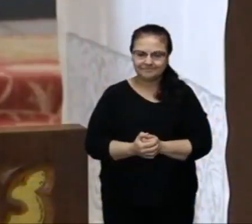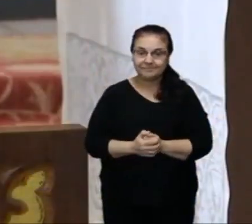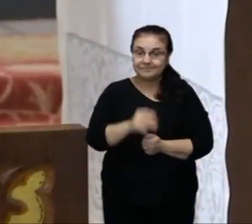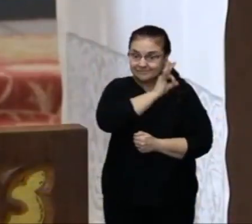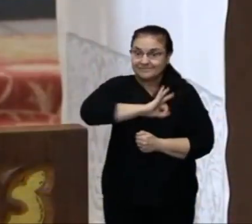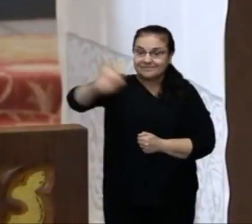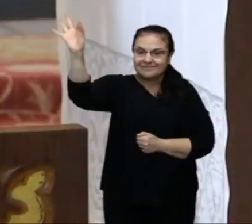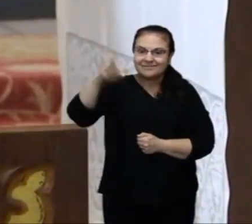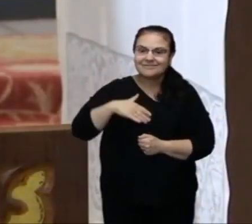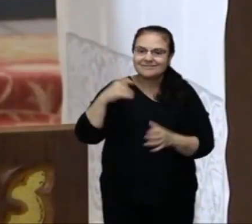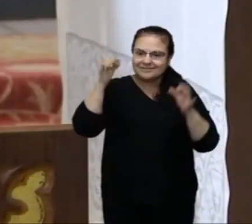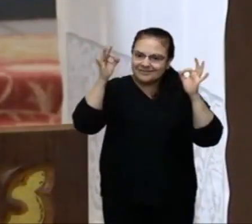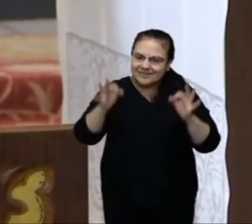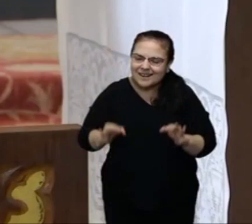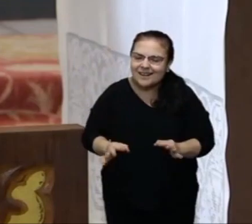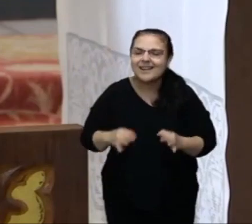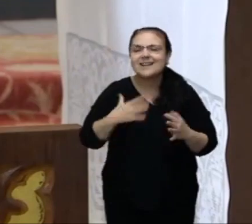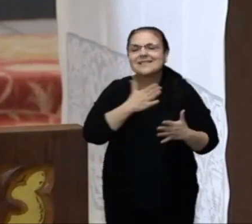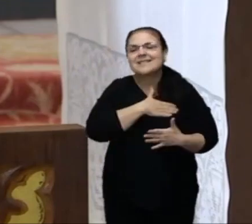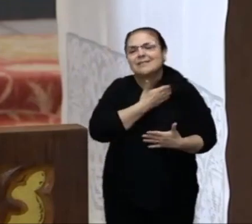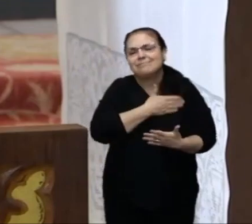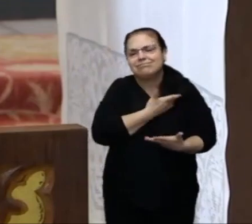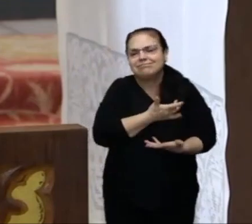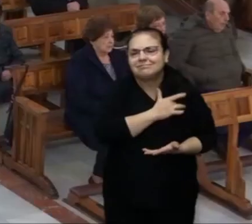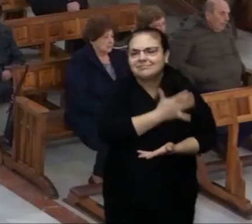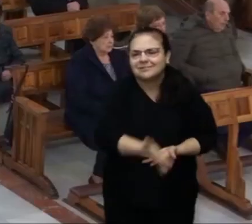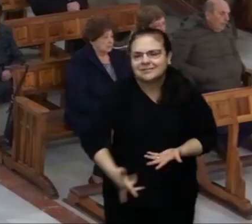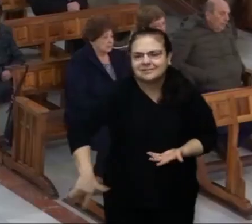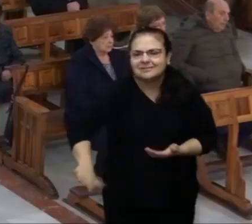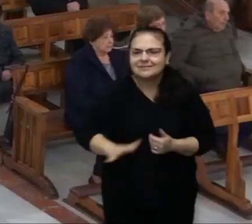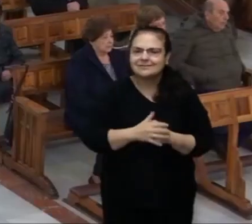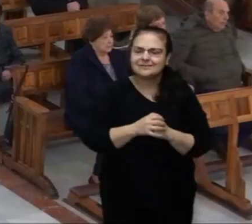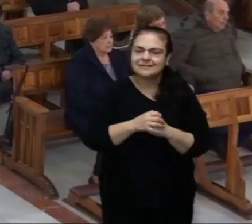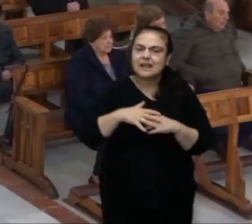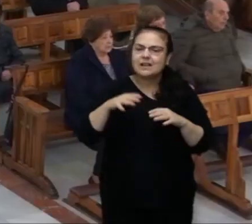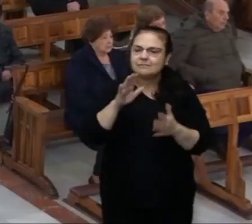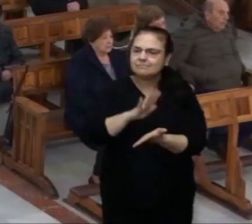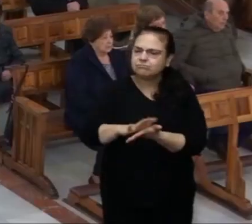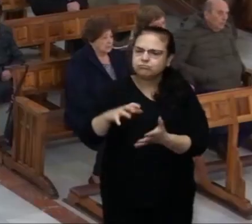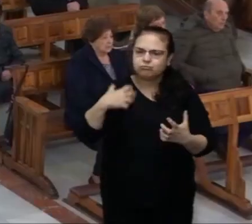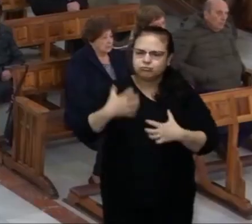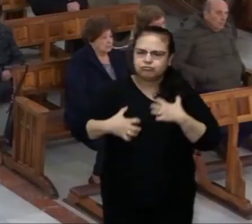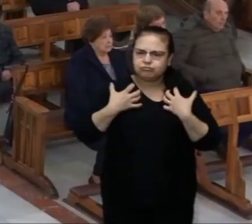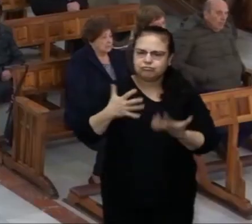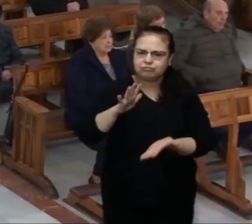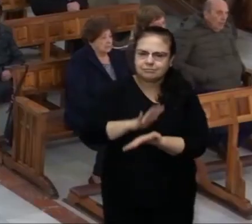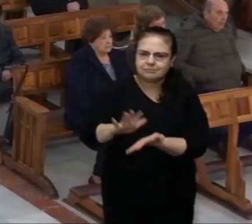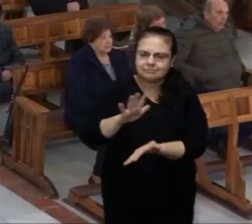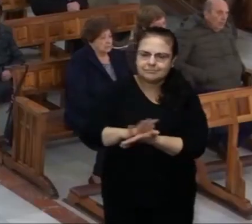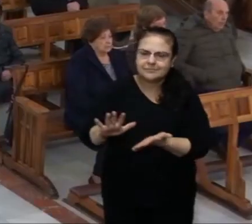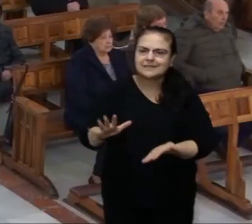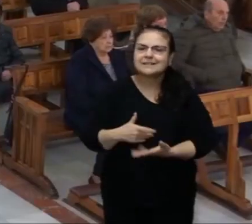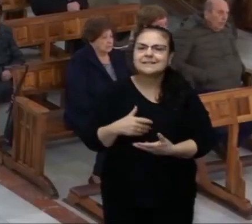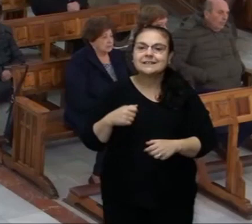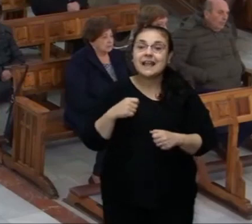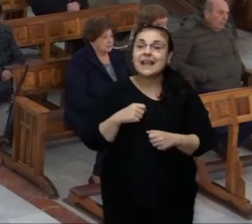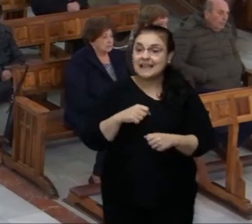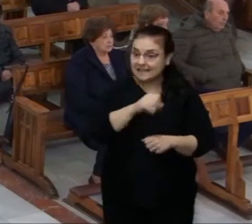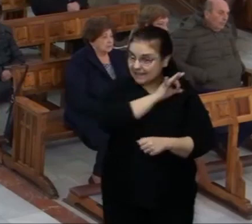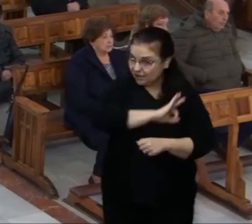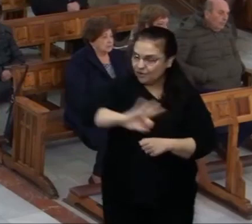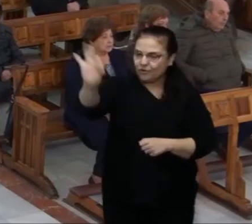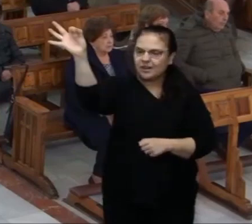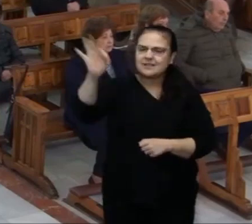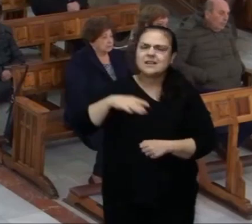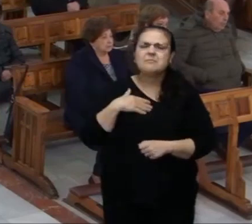El Señor es clemente y misericordioso, lento a la cólera y rico en piedad. El Señor es